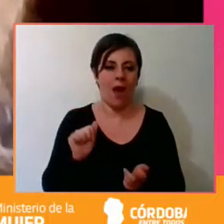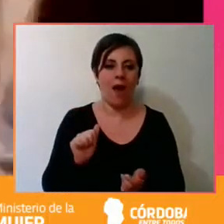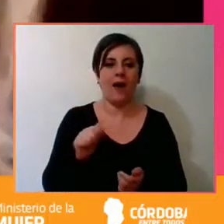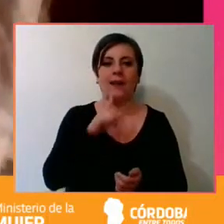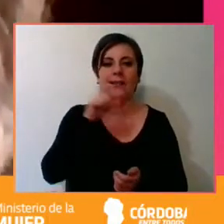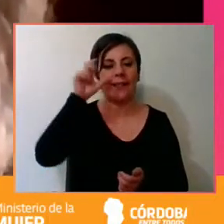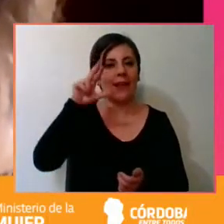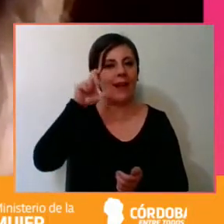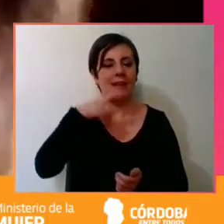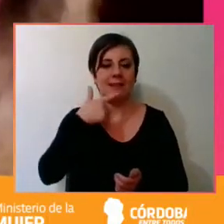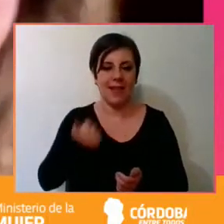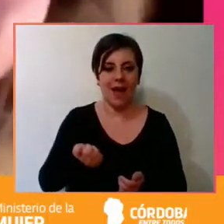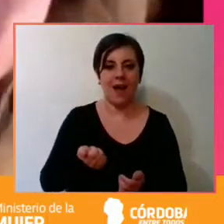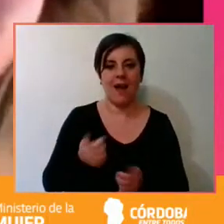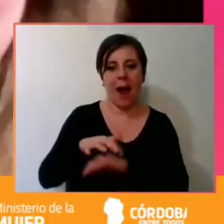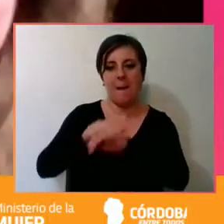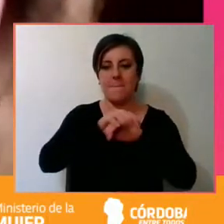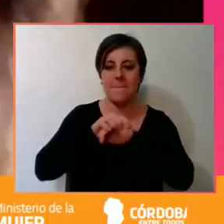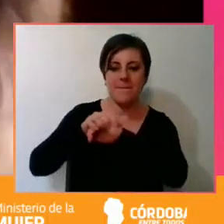Teresa en Charleston, nuestras amigas,